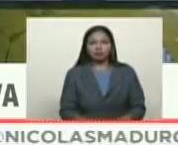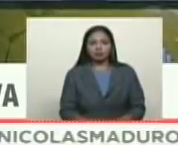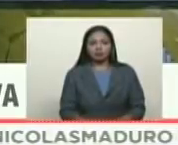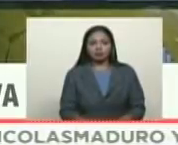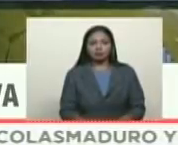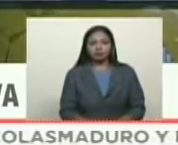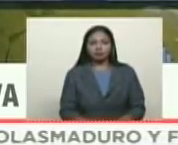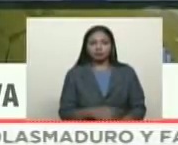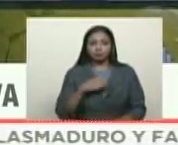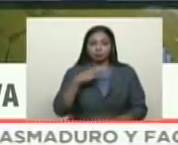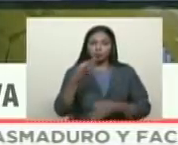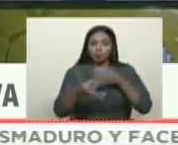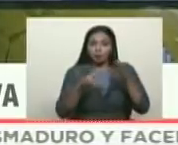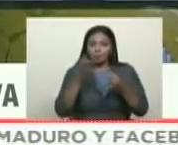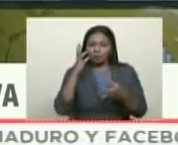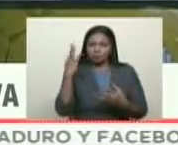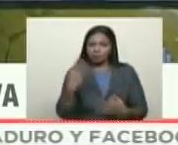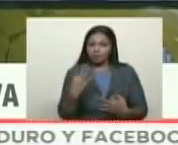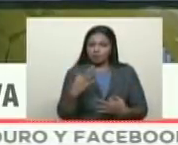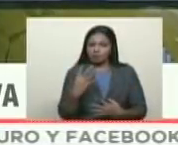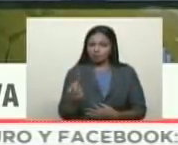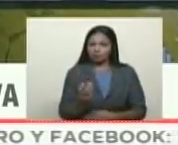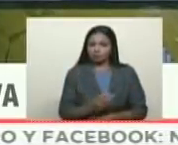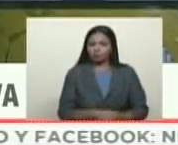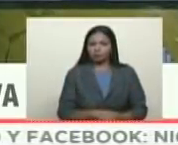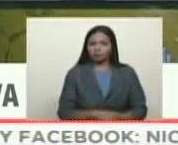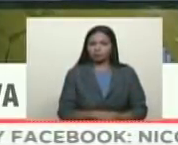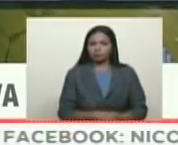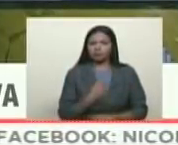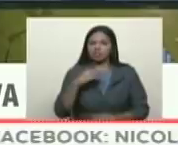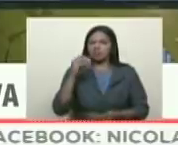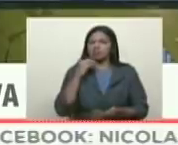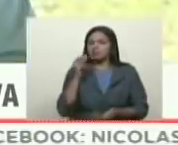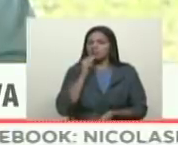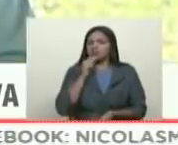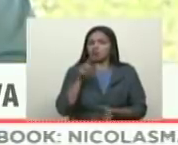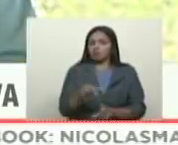Me explico, ¿verdad? ¿Y quién puso a Maduro?